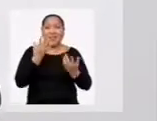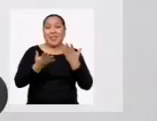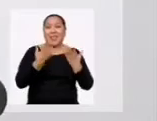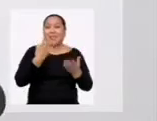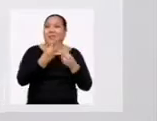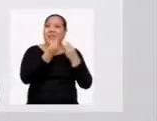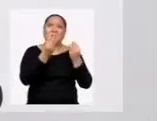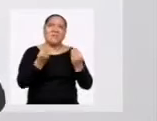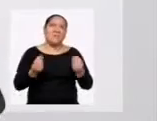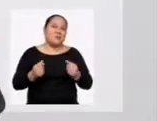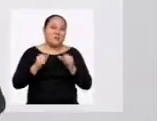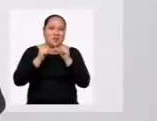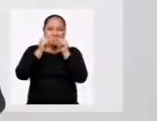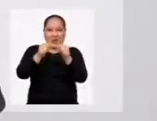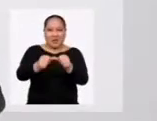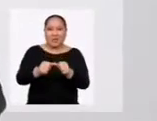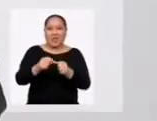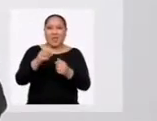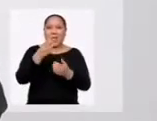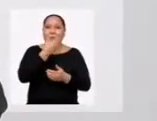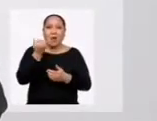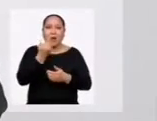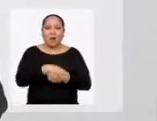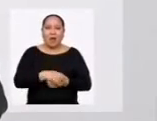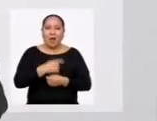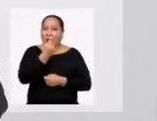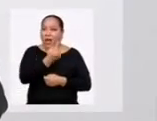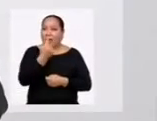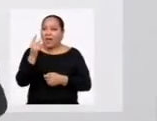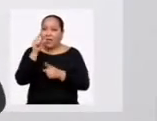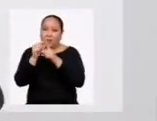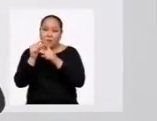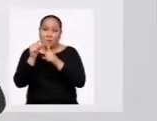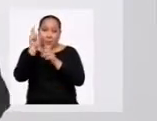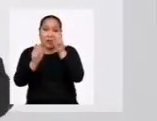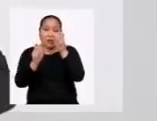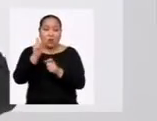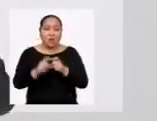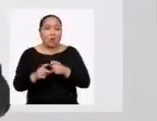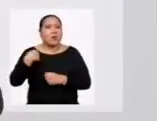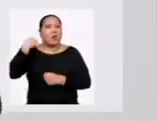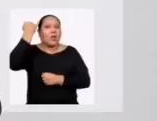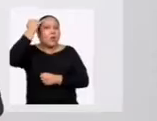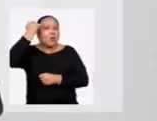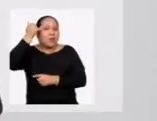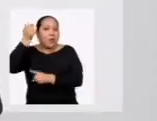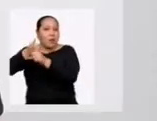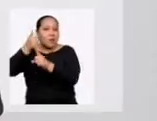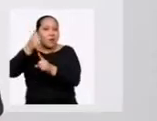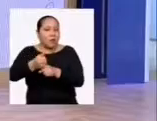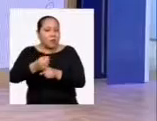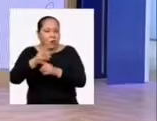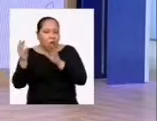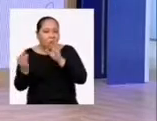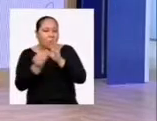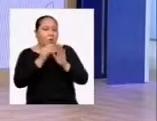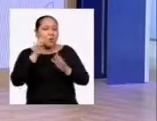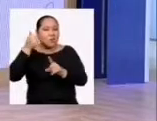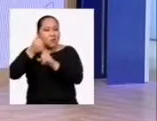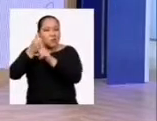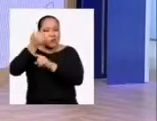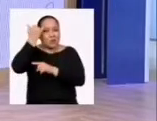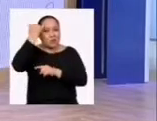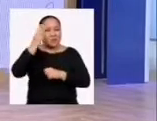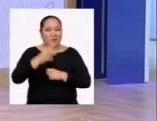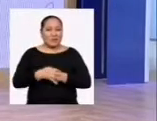hay mucho aún por mejorar. Cada persona tiene un punto de vista y aporta desde su lugar. Eso